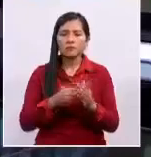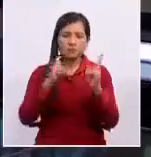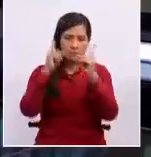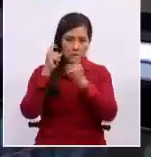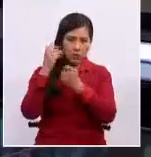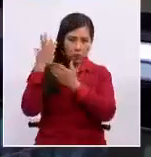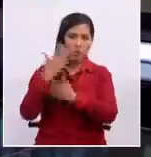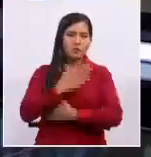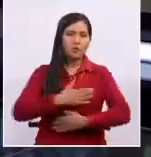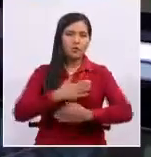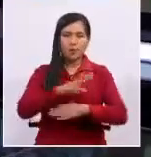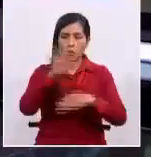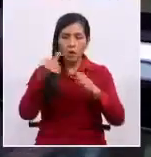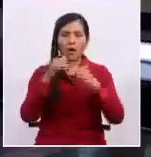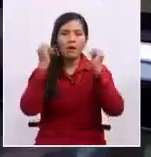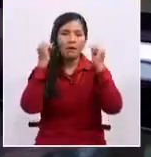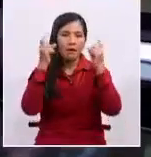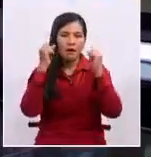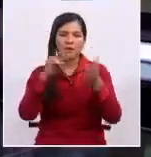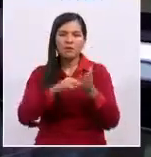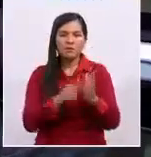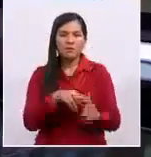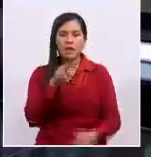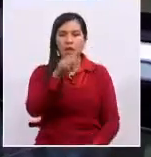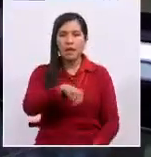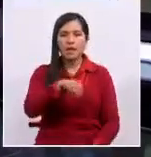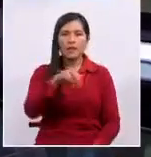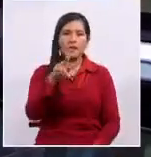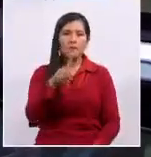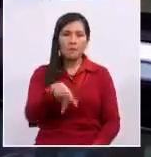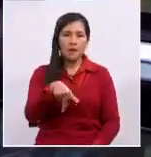Alejandro, para que podamos entender todos dentro del proceso de industrialización?